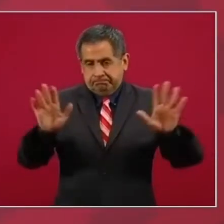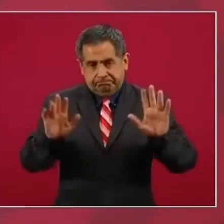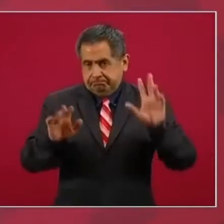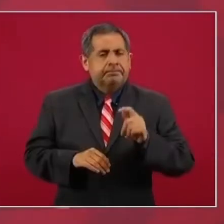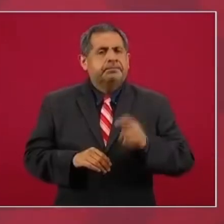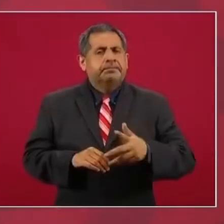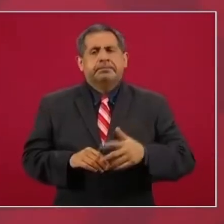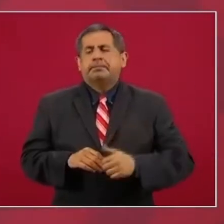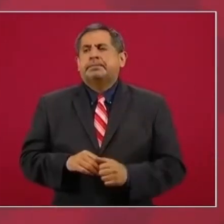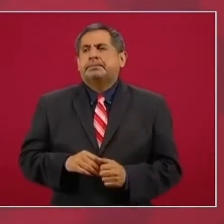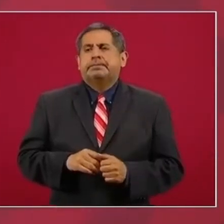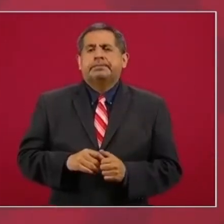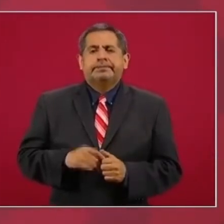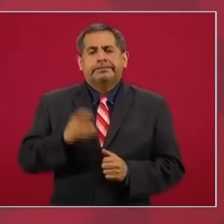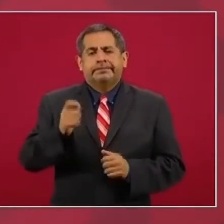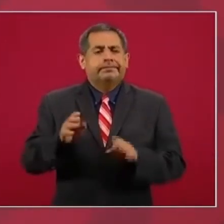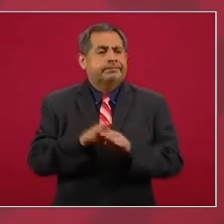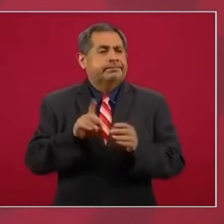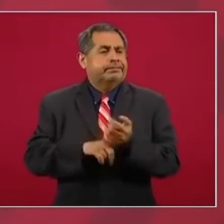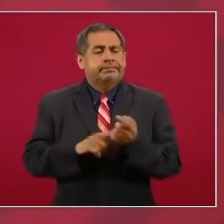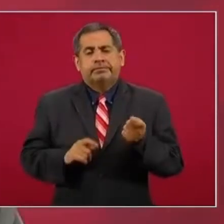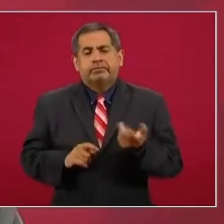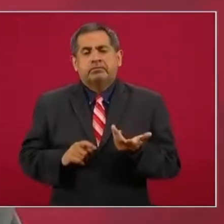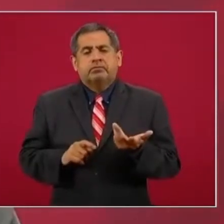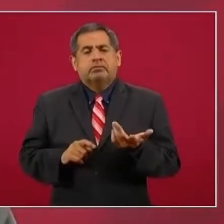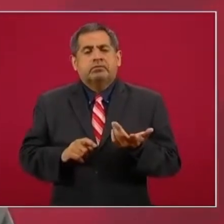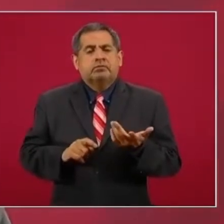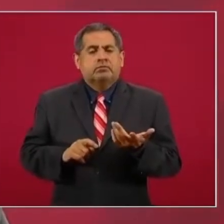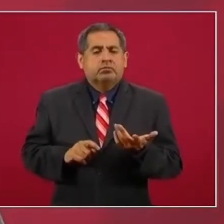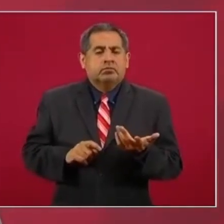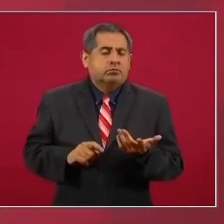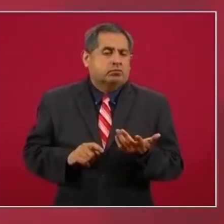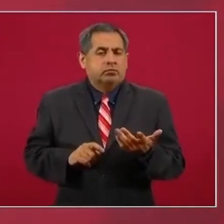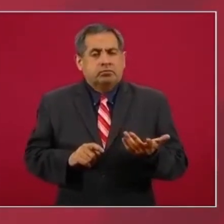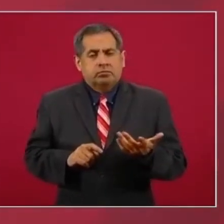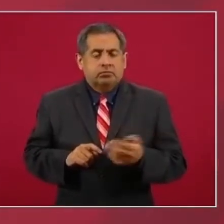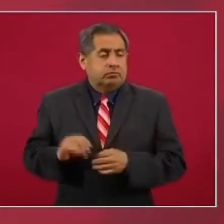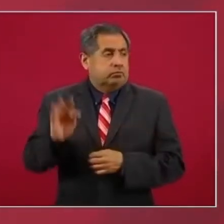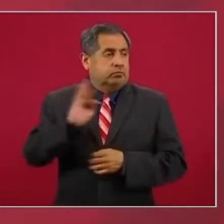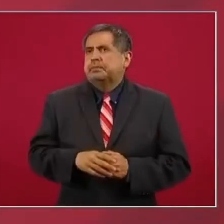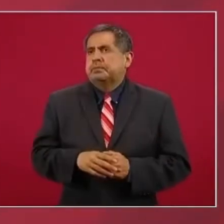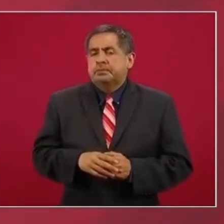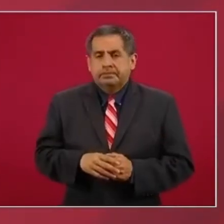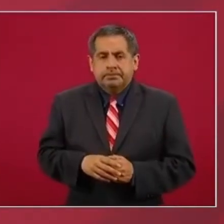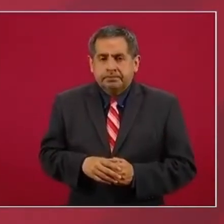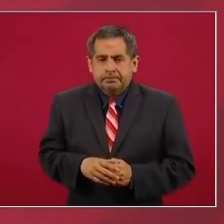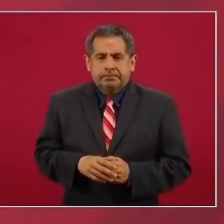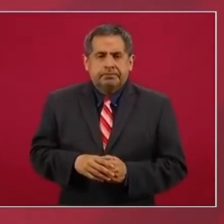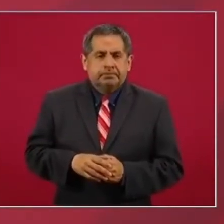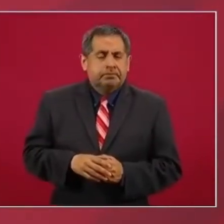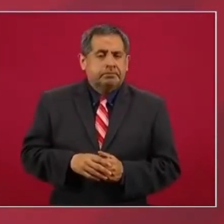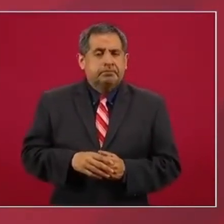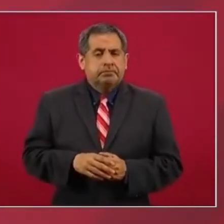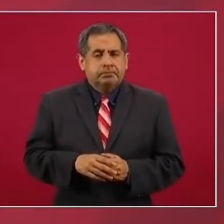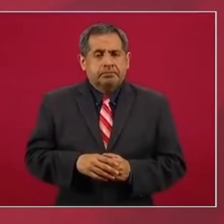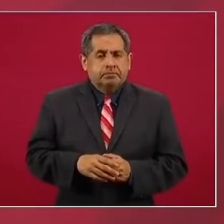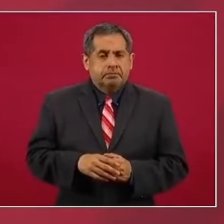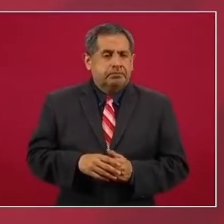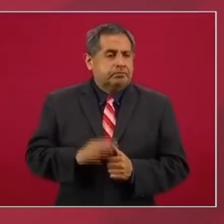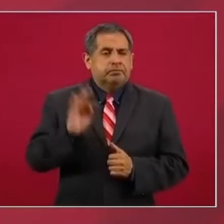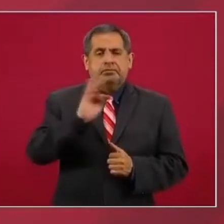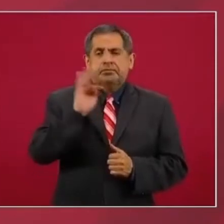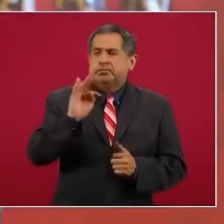que ver con la libertad. Si surge un